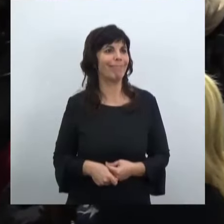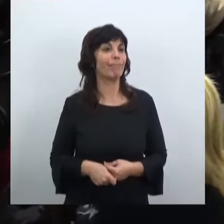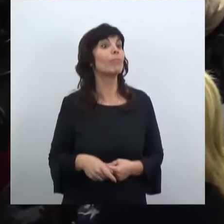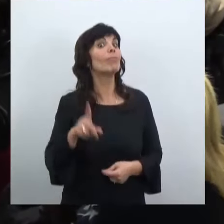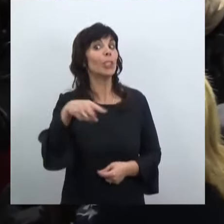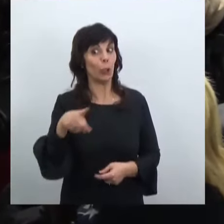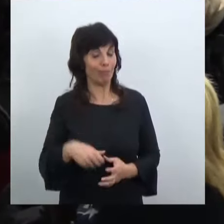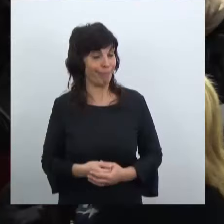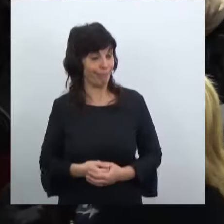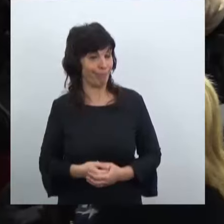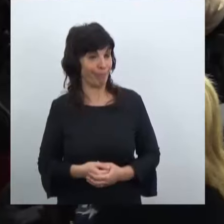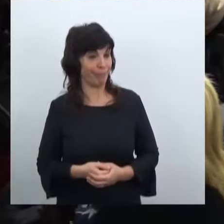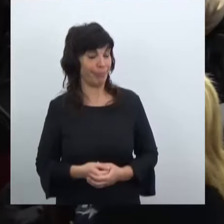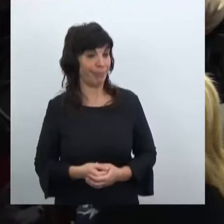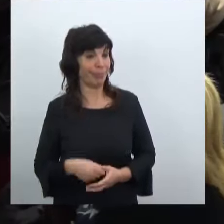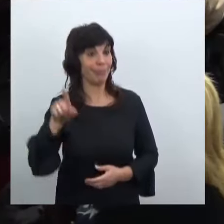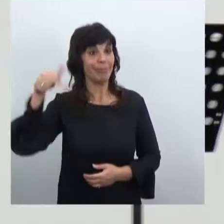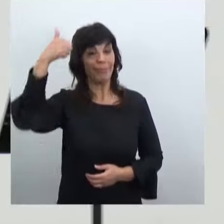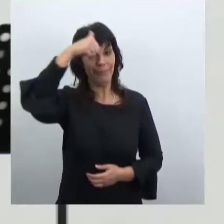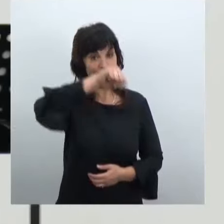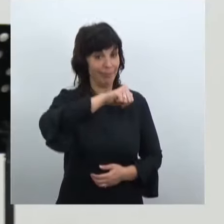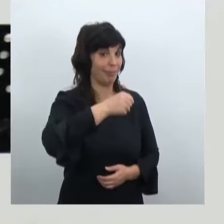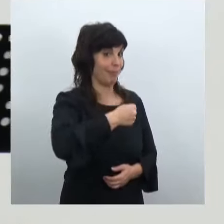¿A que sí? Pues este hombre